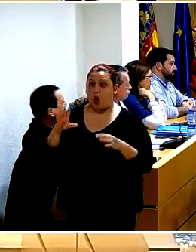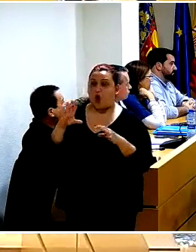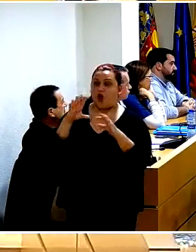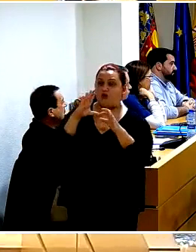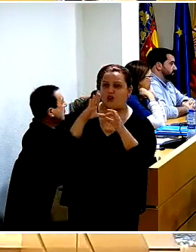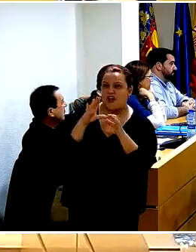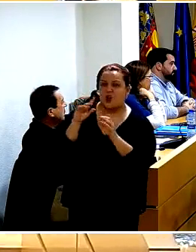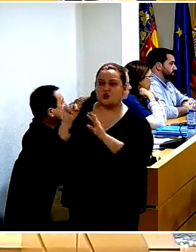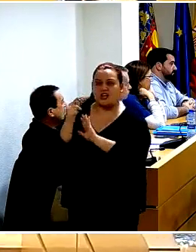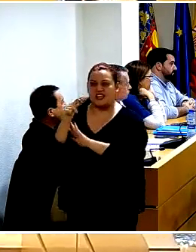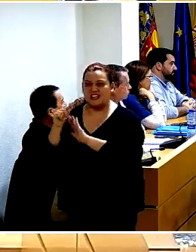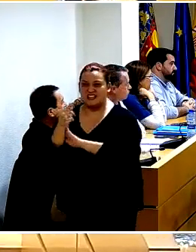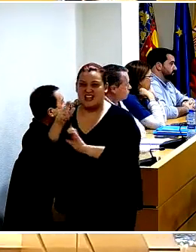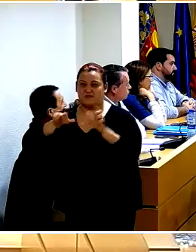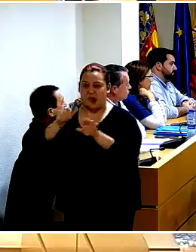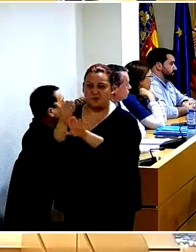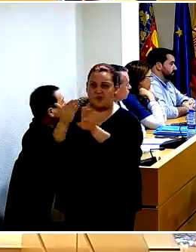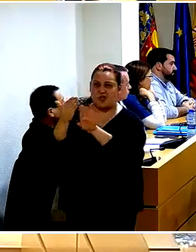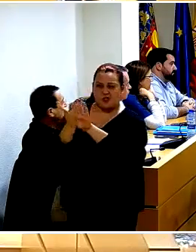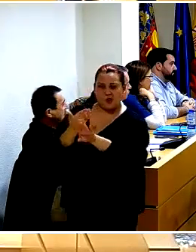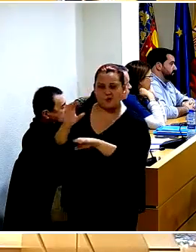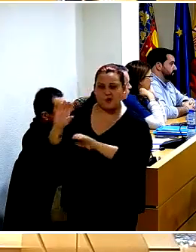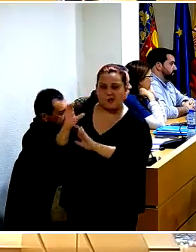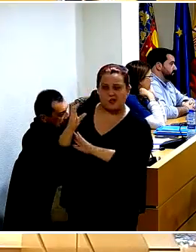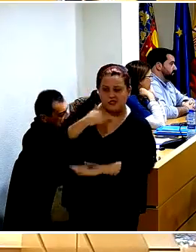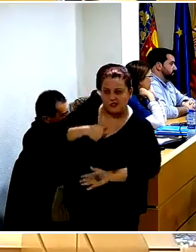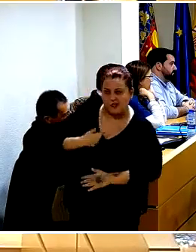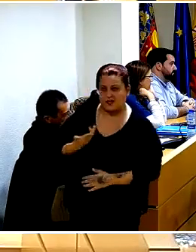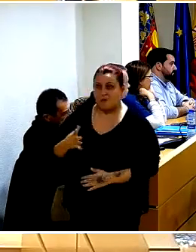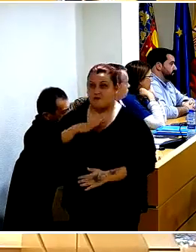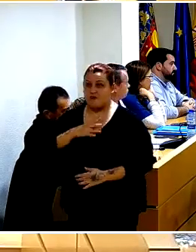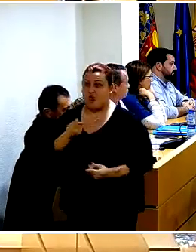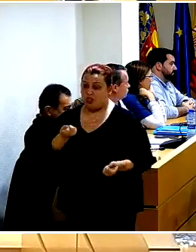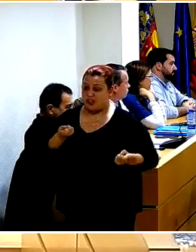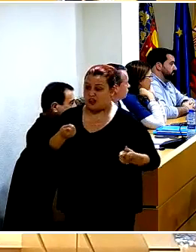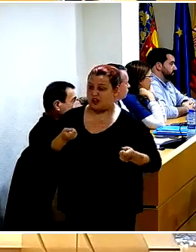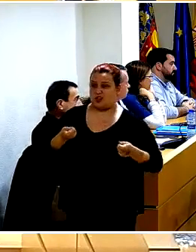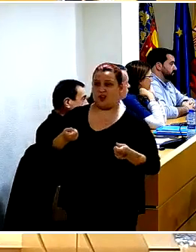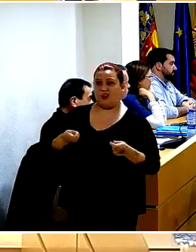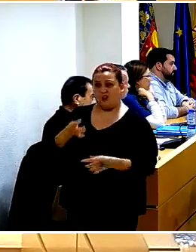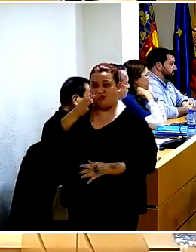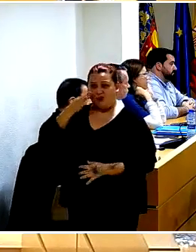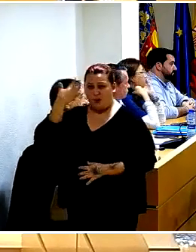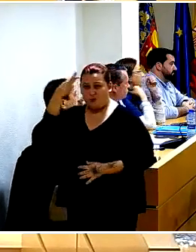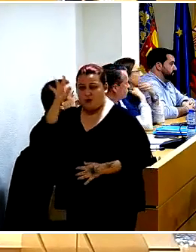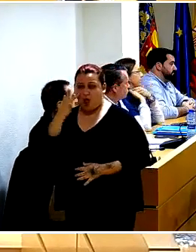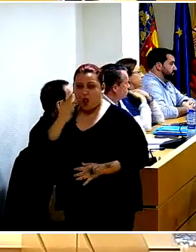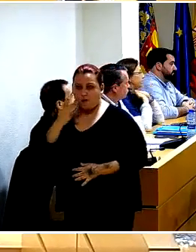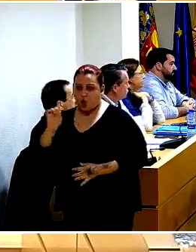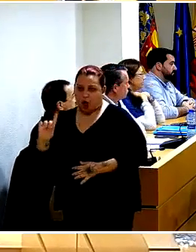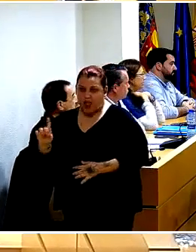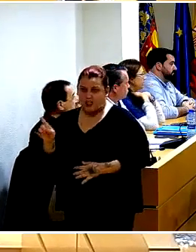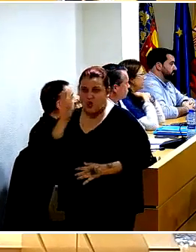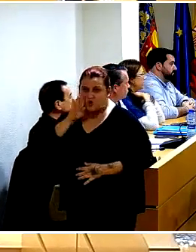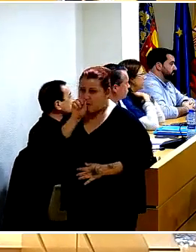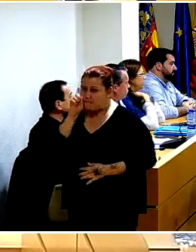recibiendo críticas de la gente. Háganselo ver, gastan más dinero, ponen más medios y cada vez el pueblo está más sucio. Lo de las ratas ya es un espectáculo, pero